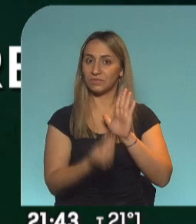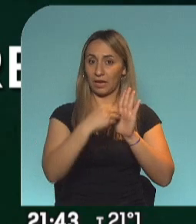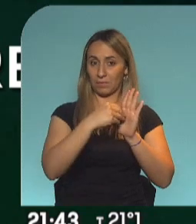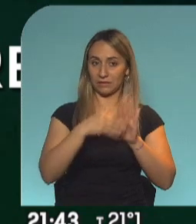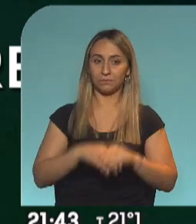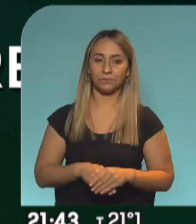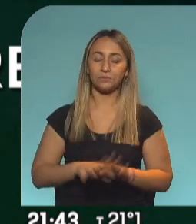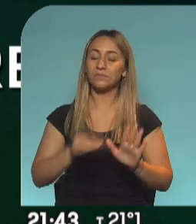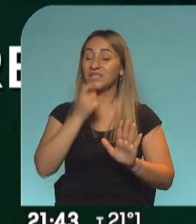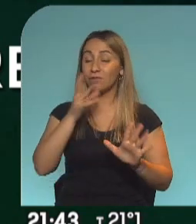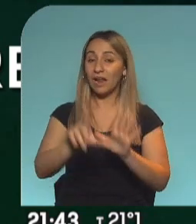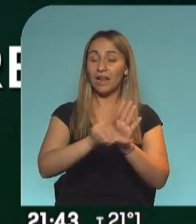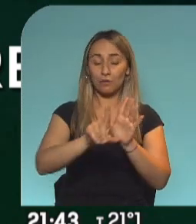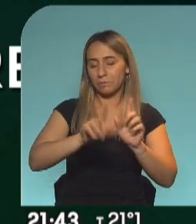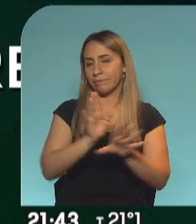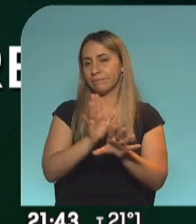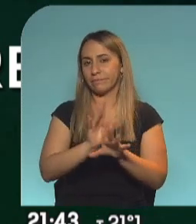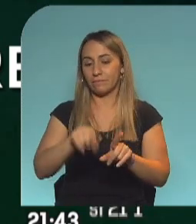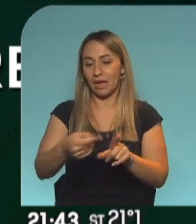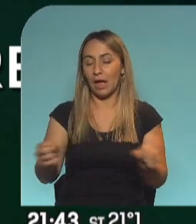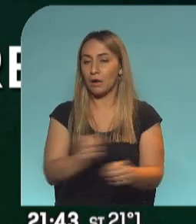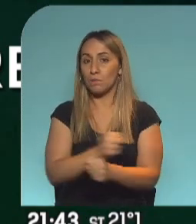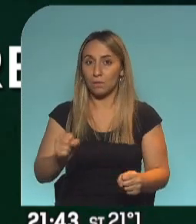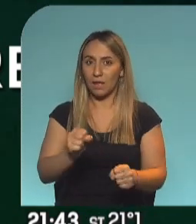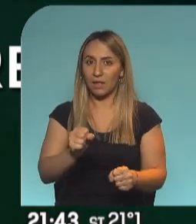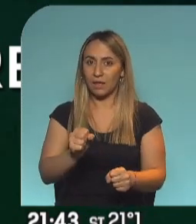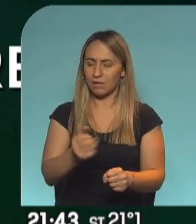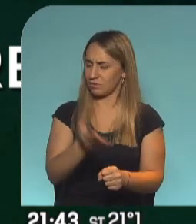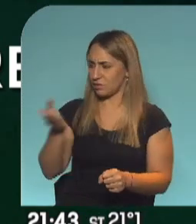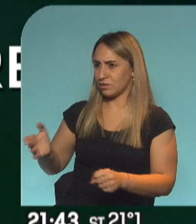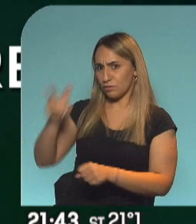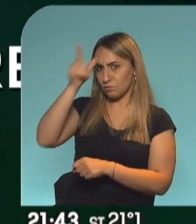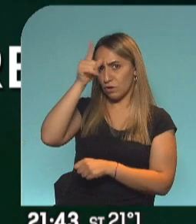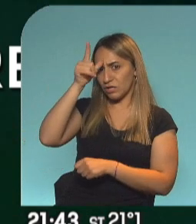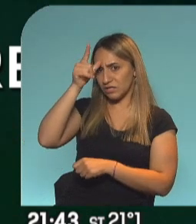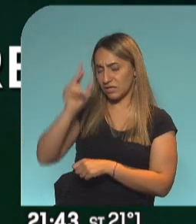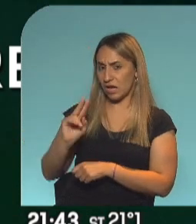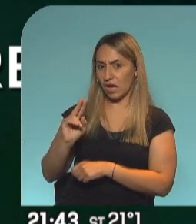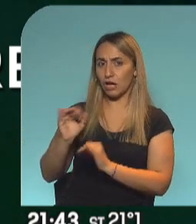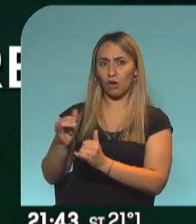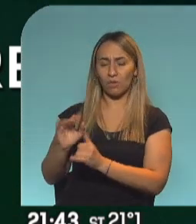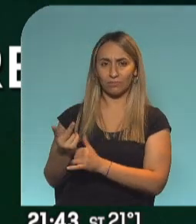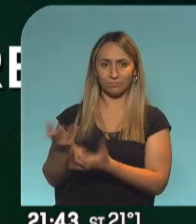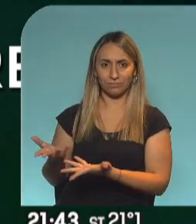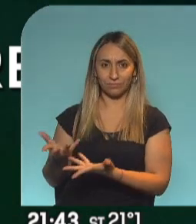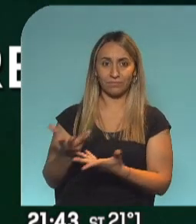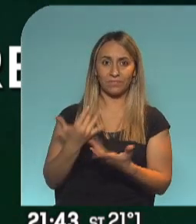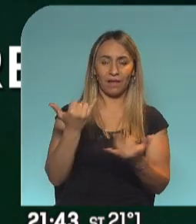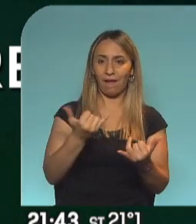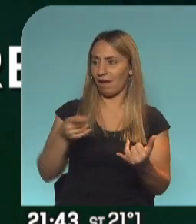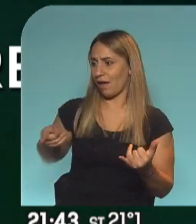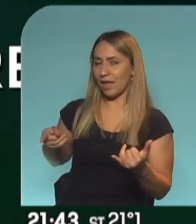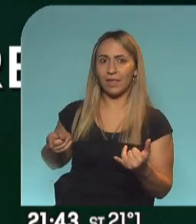que la ley se sancionara mañana. Sí. ¿Alcanza a esta policía joven de Bragado? No, de ninguna manera, porque la ley no tiene